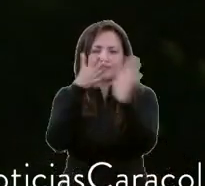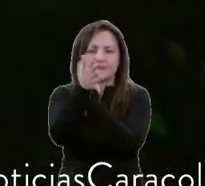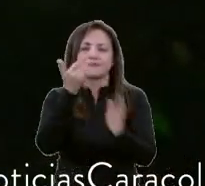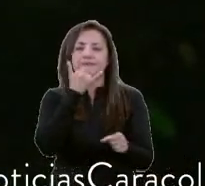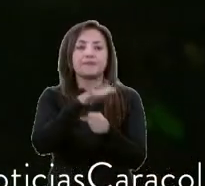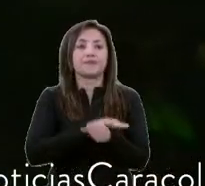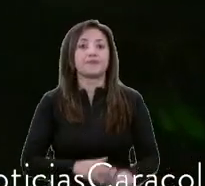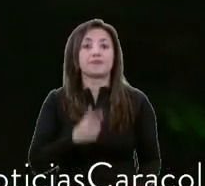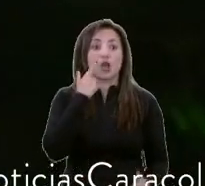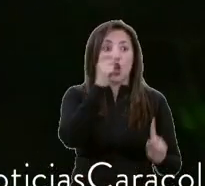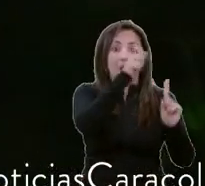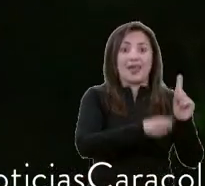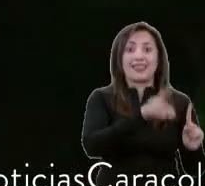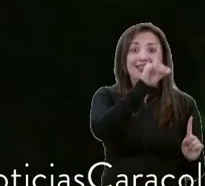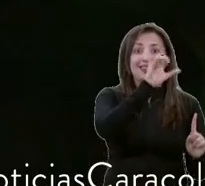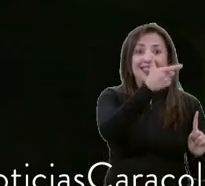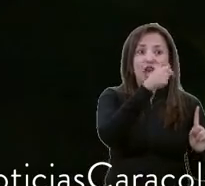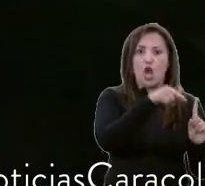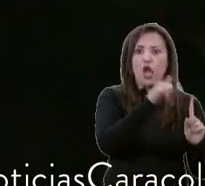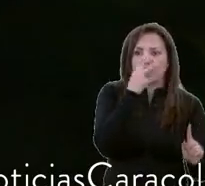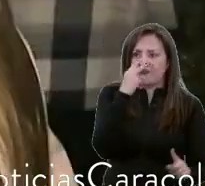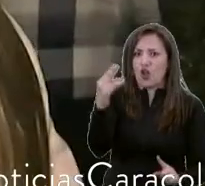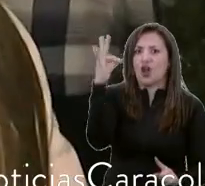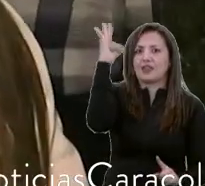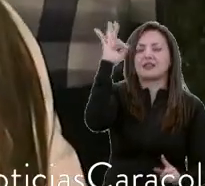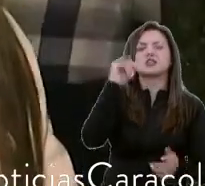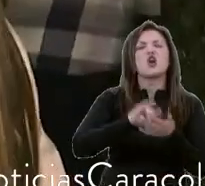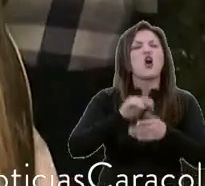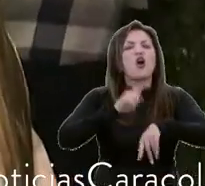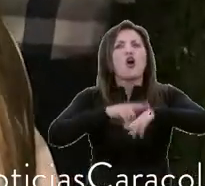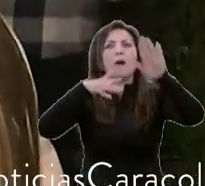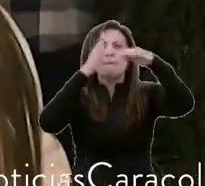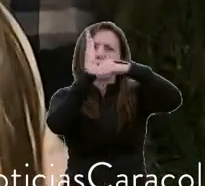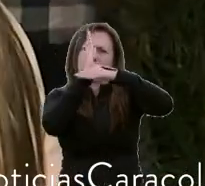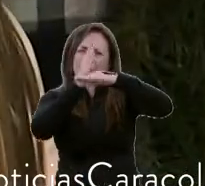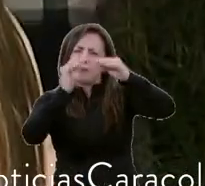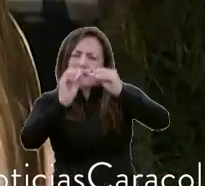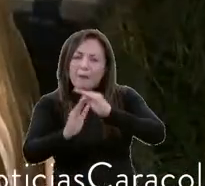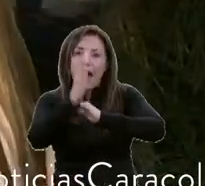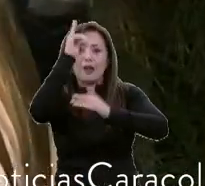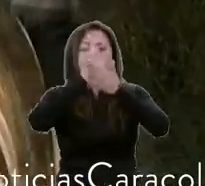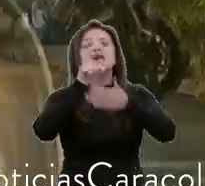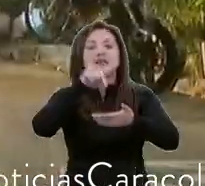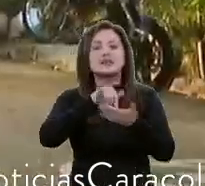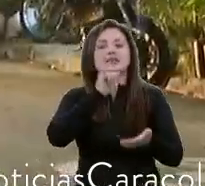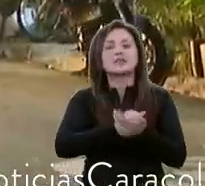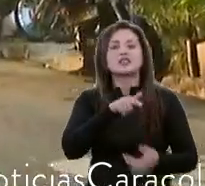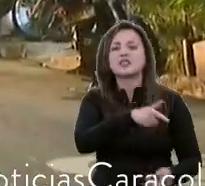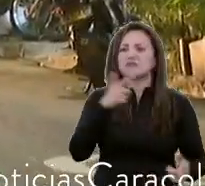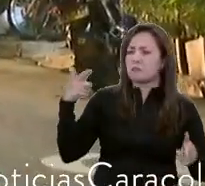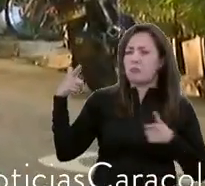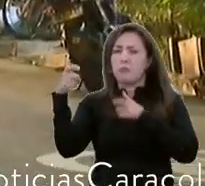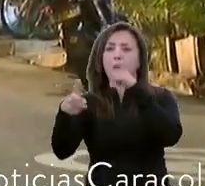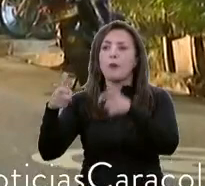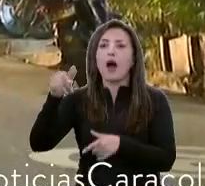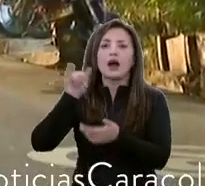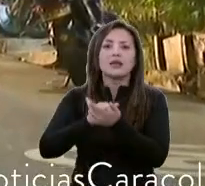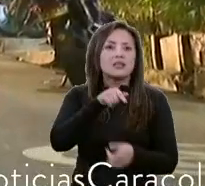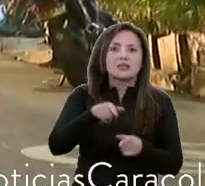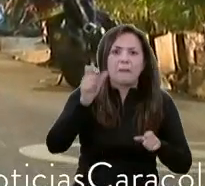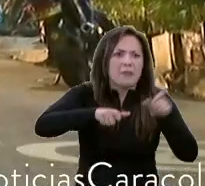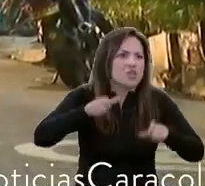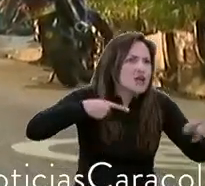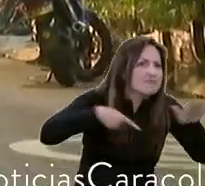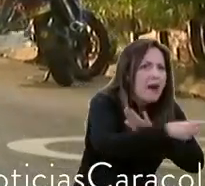Don Diego lo presenció todo. Era la medianoche cuando unos disparos alertaron a los clientes de su negocio, que corrieron a esconderse donde